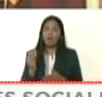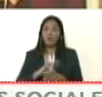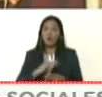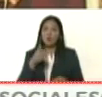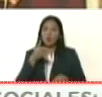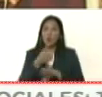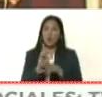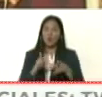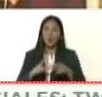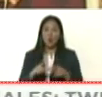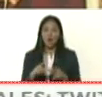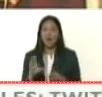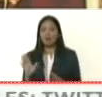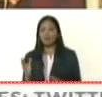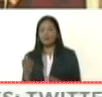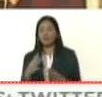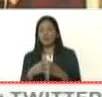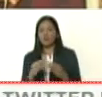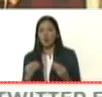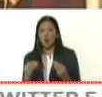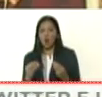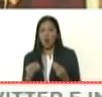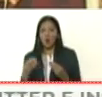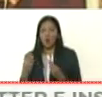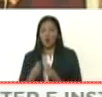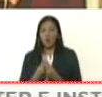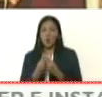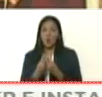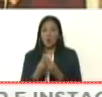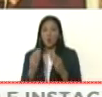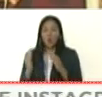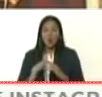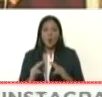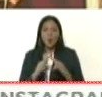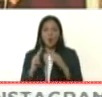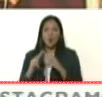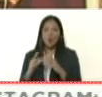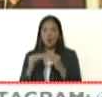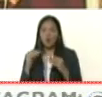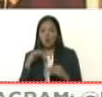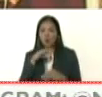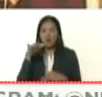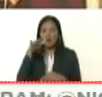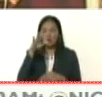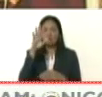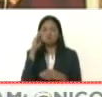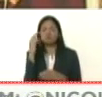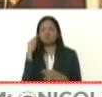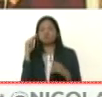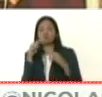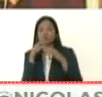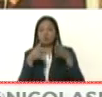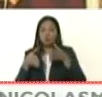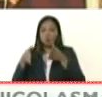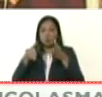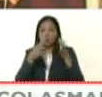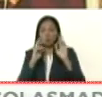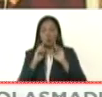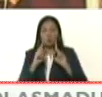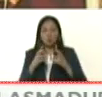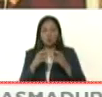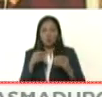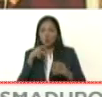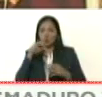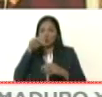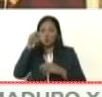acuerdo, Cilia, Freddy Bernal, conocíamos cada barrio, cada carretera, cada